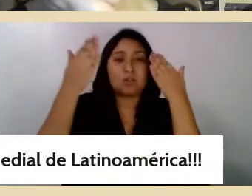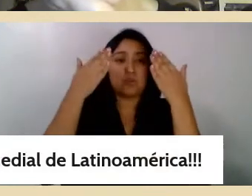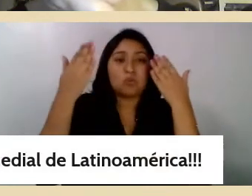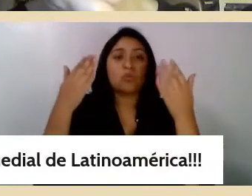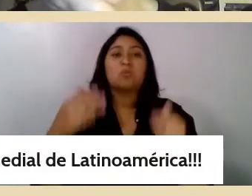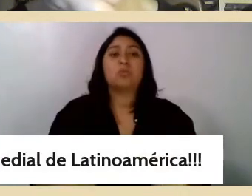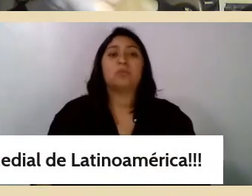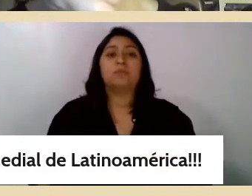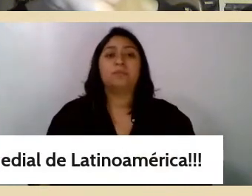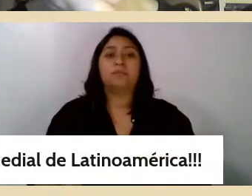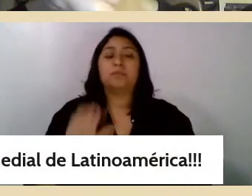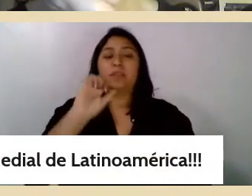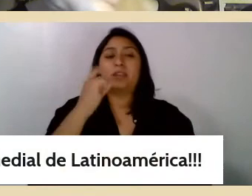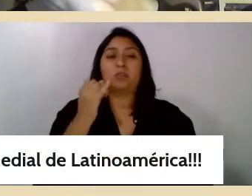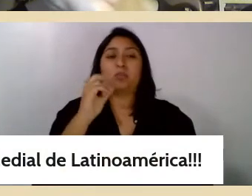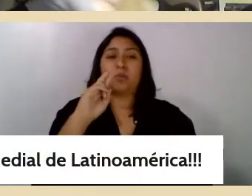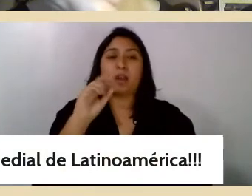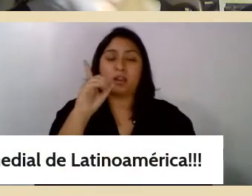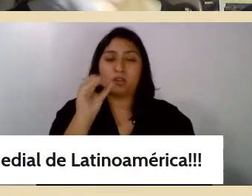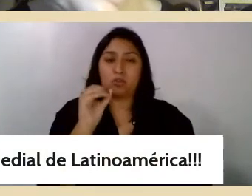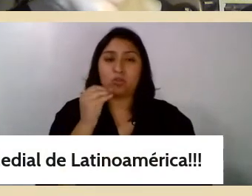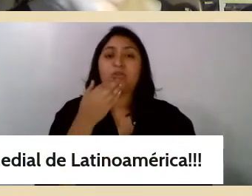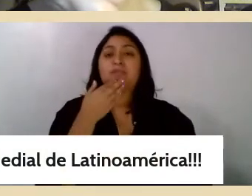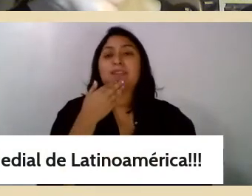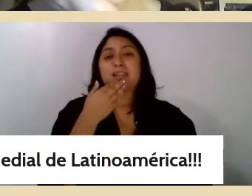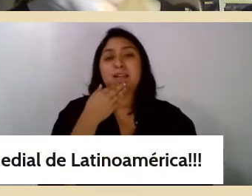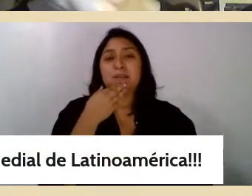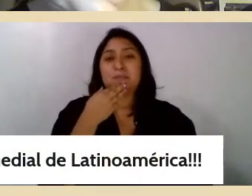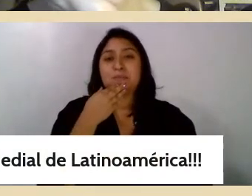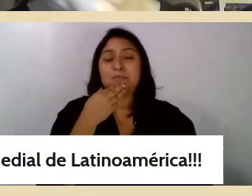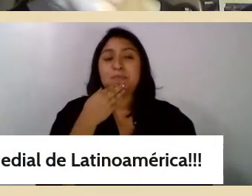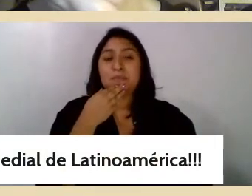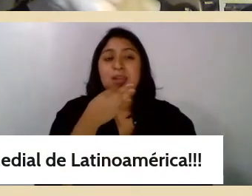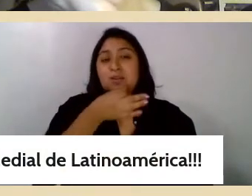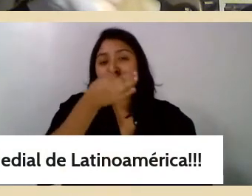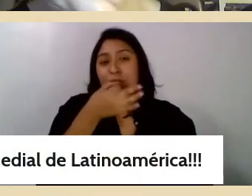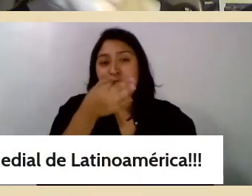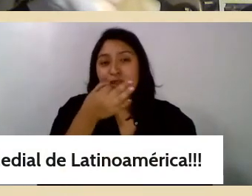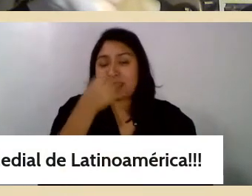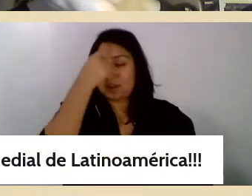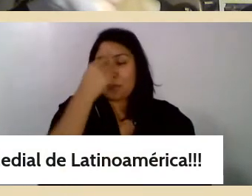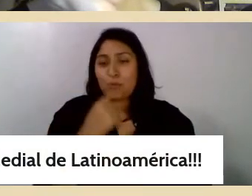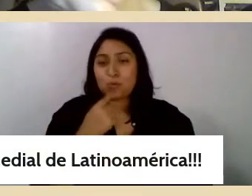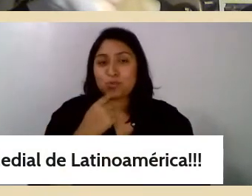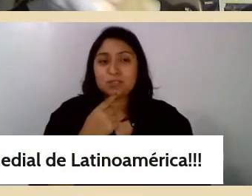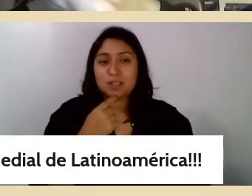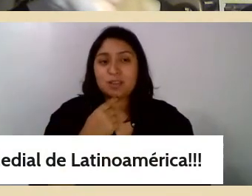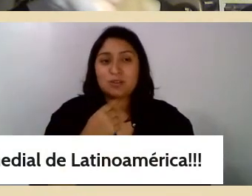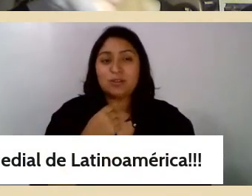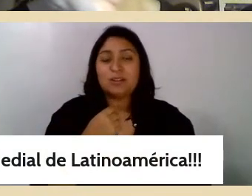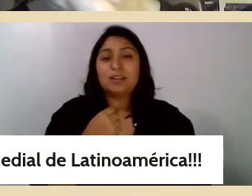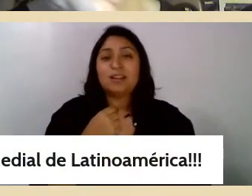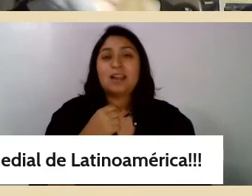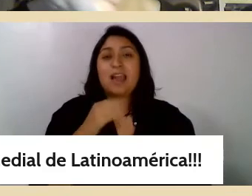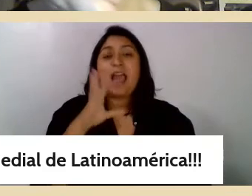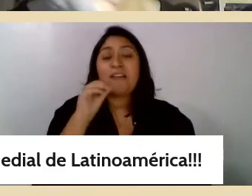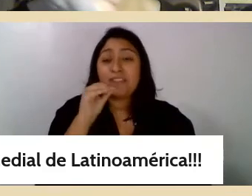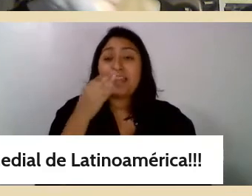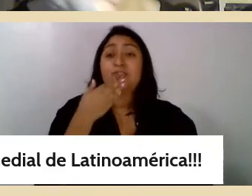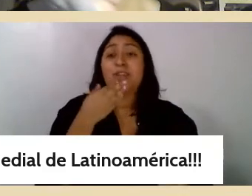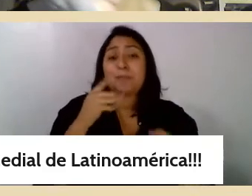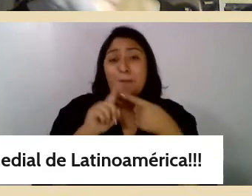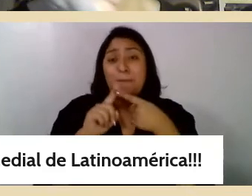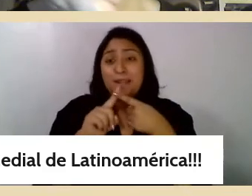Bueno, Eduardo Ribota, un clásico ya también de las transmisiones de los museos, ya tanto hablando como también